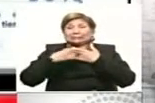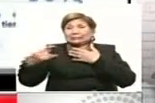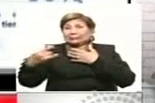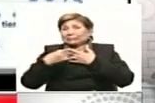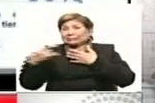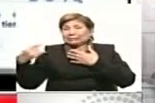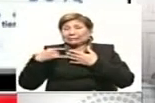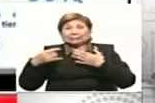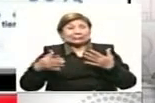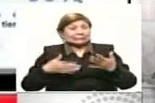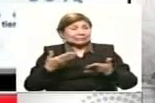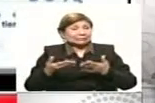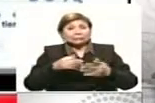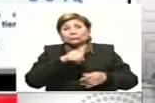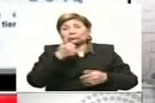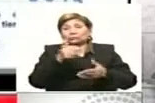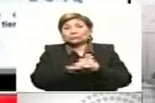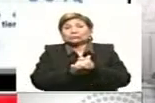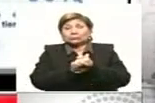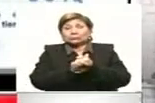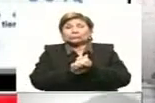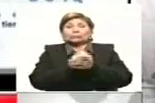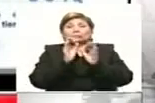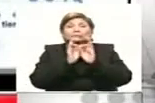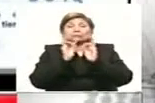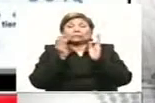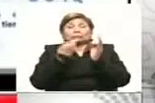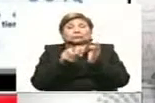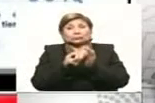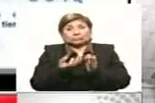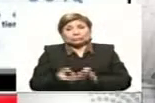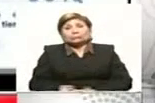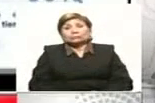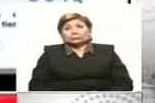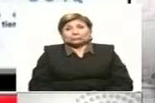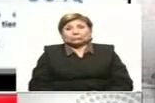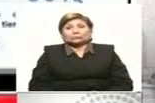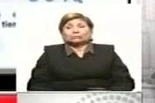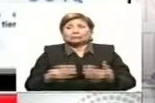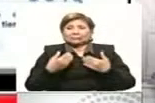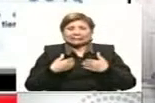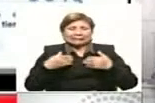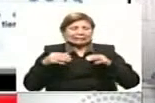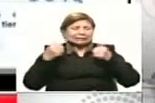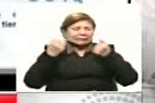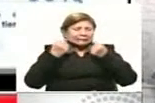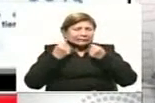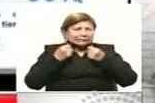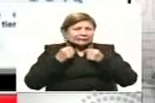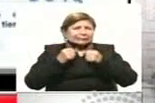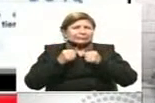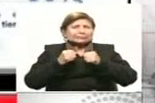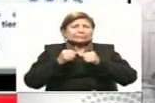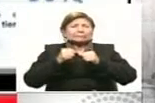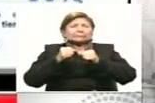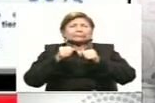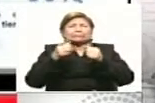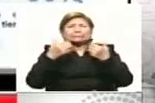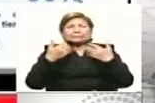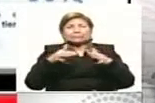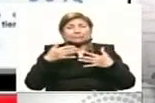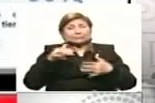fuentes de contagio para sus amigos y sus familiares. Tenemos que hacer un esfuerzo para que en el Perú deje